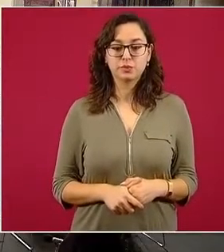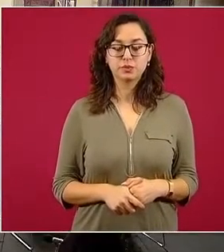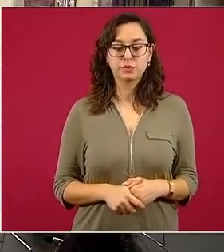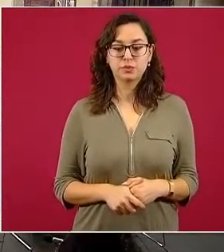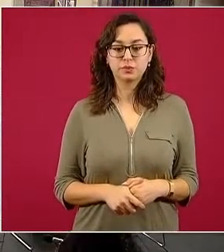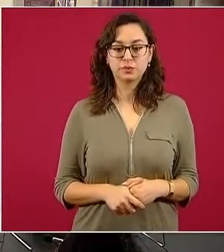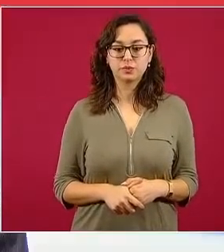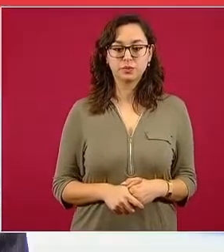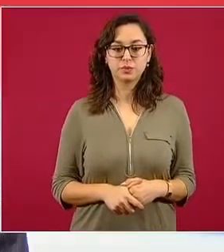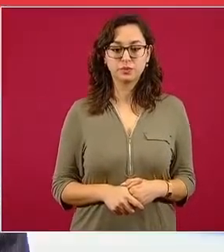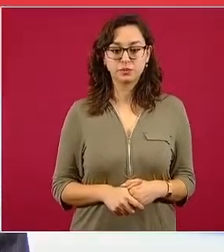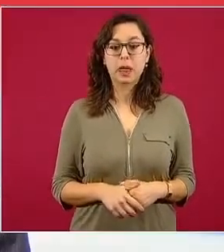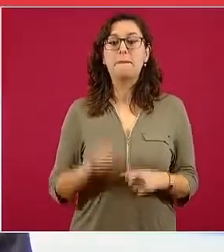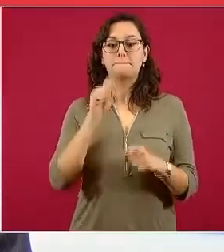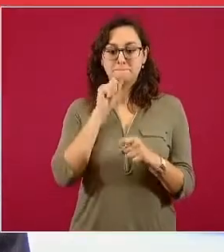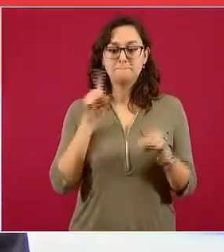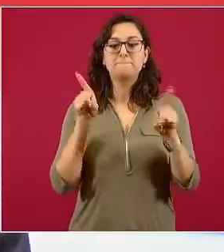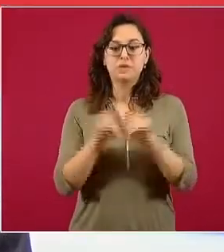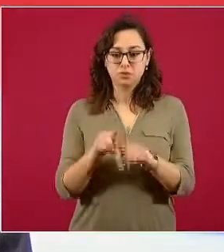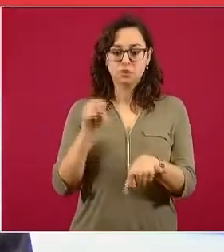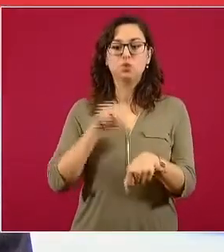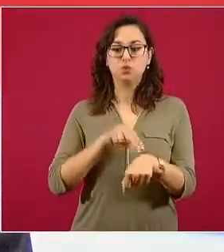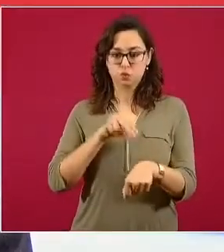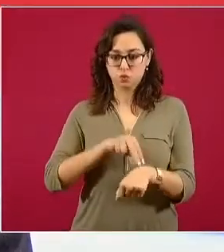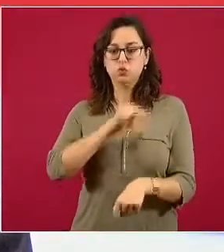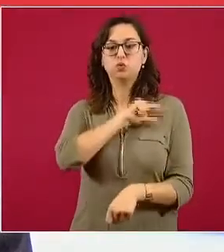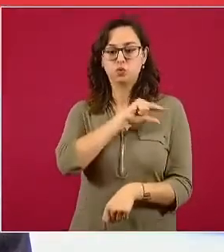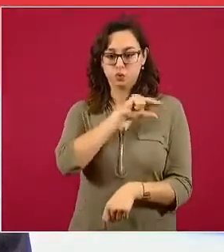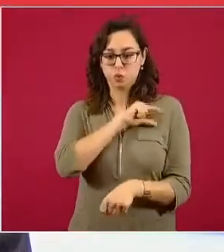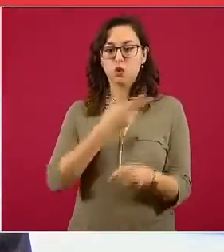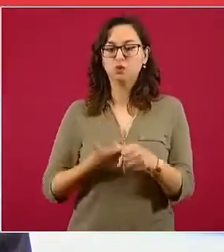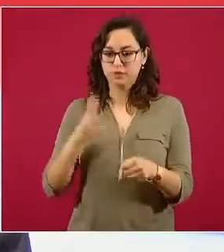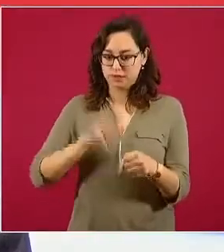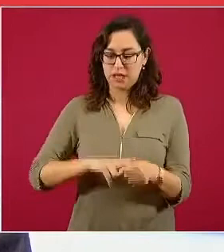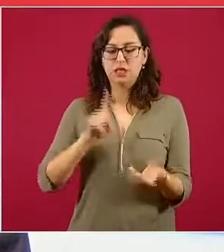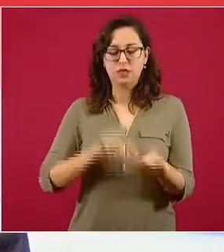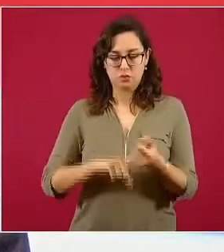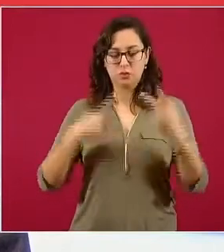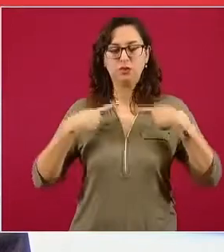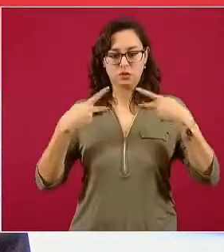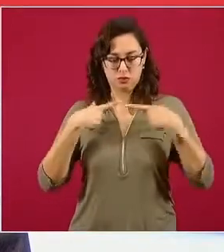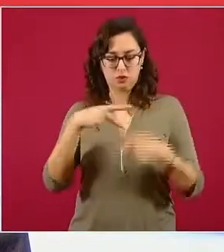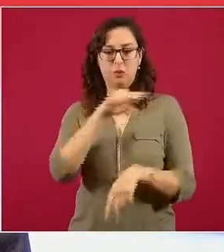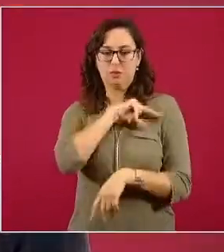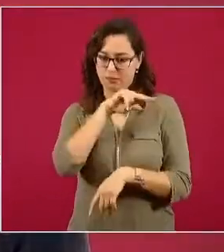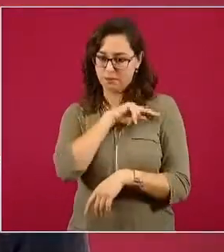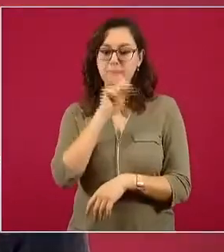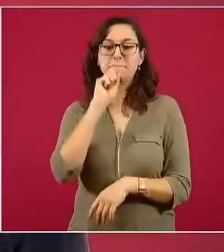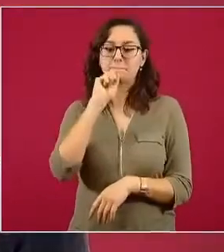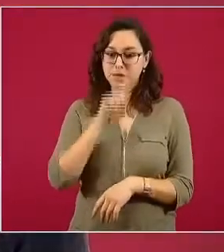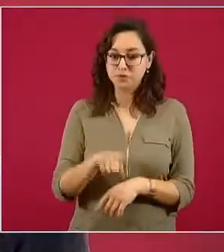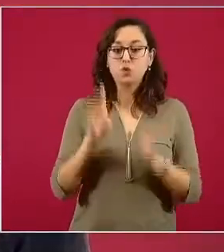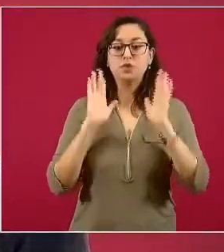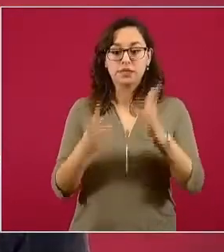Incluye al personal de salud privado, y efectivamente a través del Consejo de Salubridad General estamos estableciendo los contactos para que